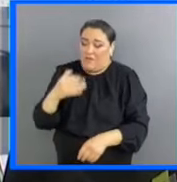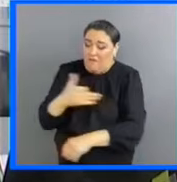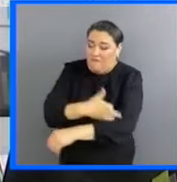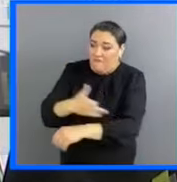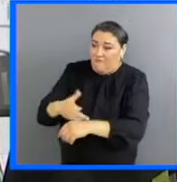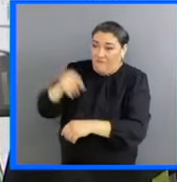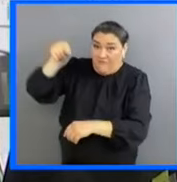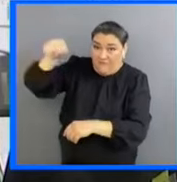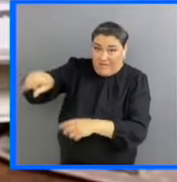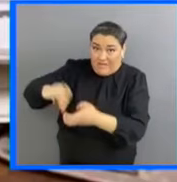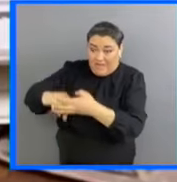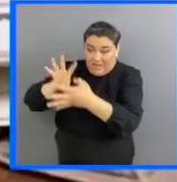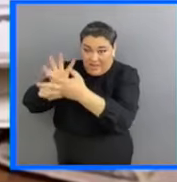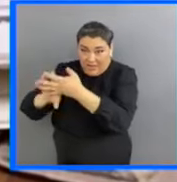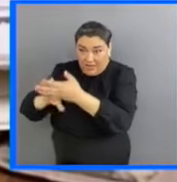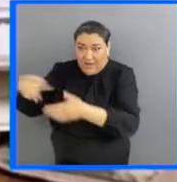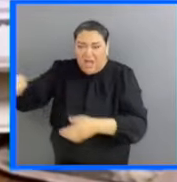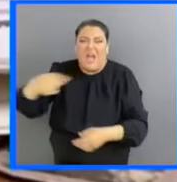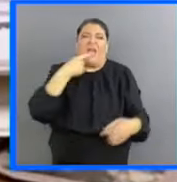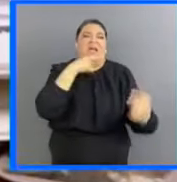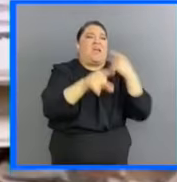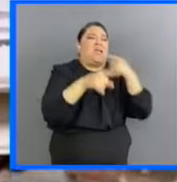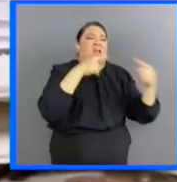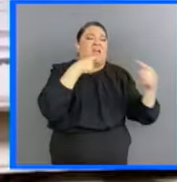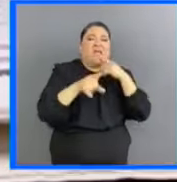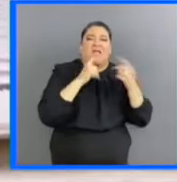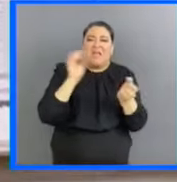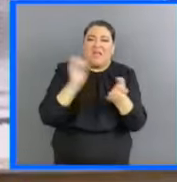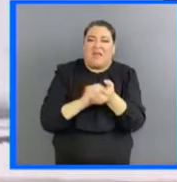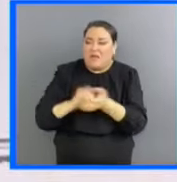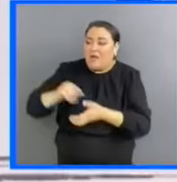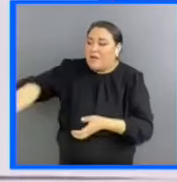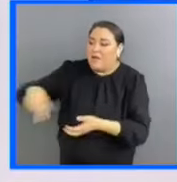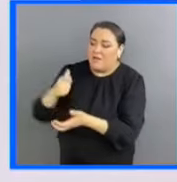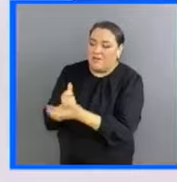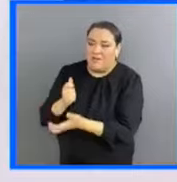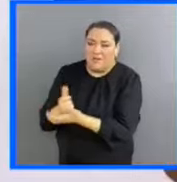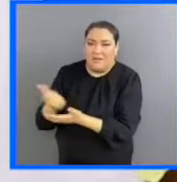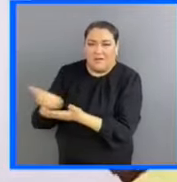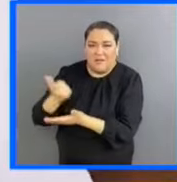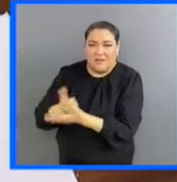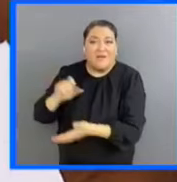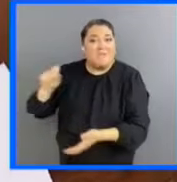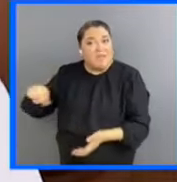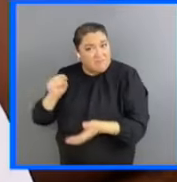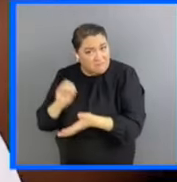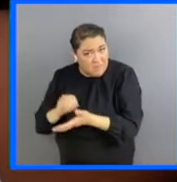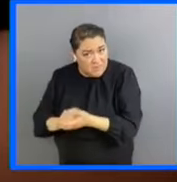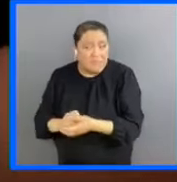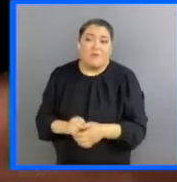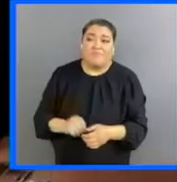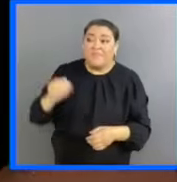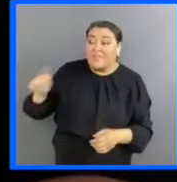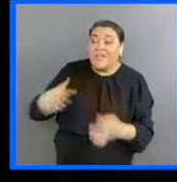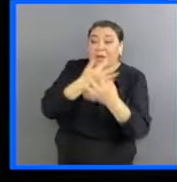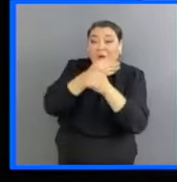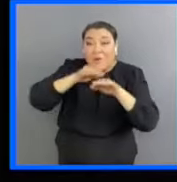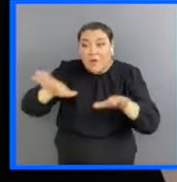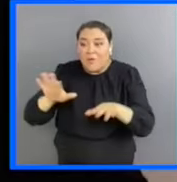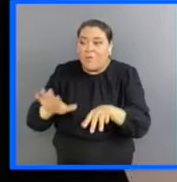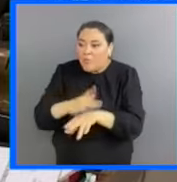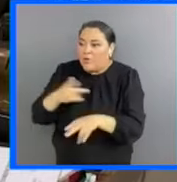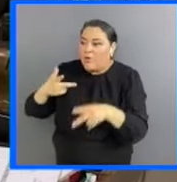libertad denuncian que persiste el cobro de cuotas entre los mismos reclusos. Este hecho provocó el desalojo de todo el